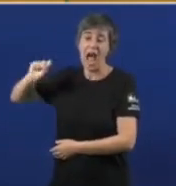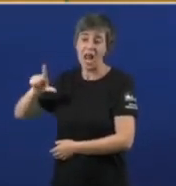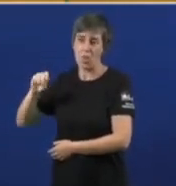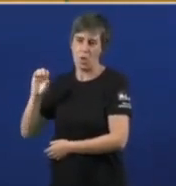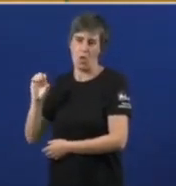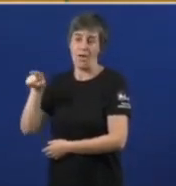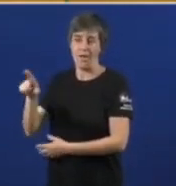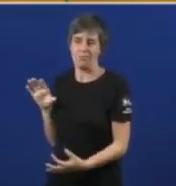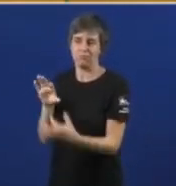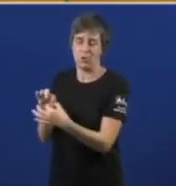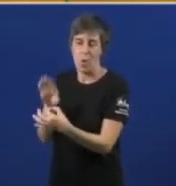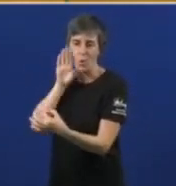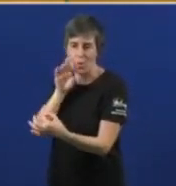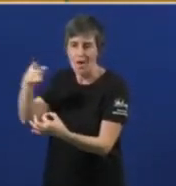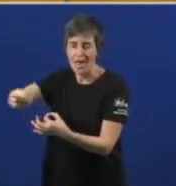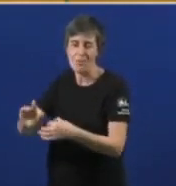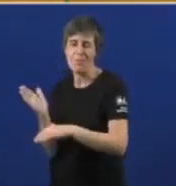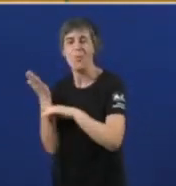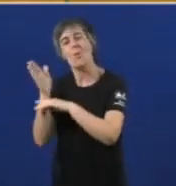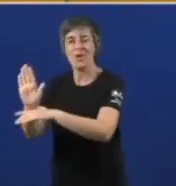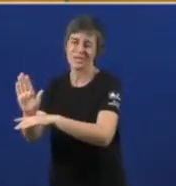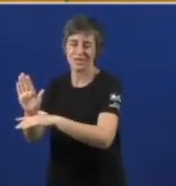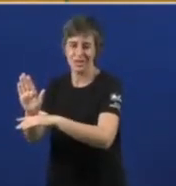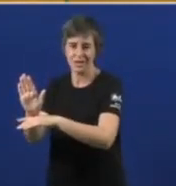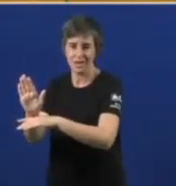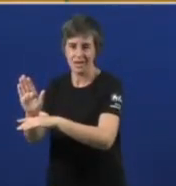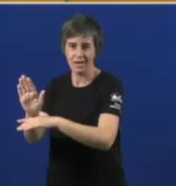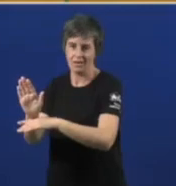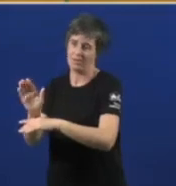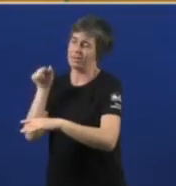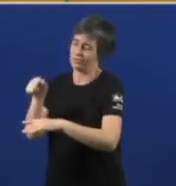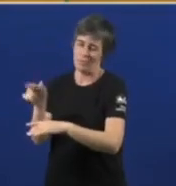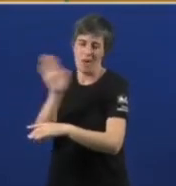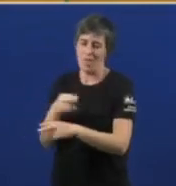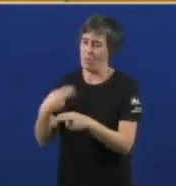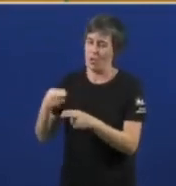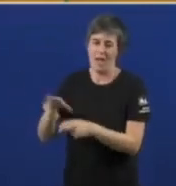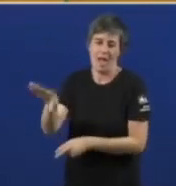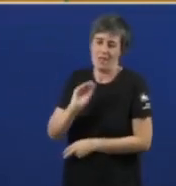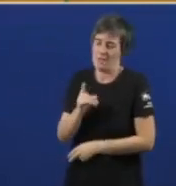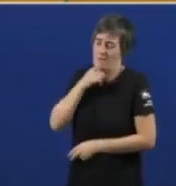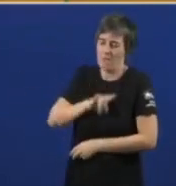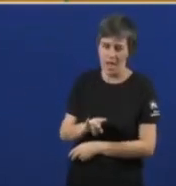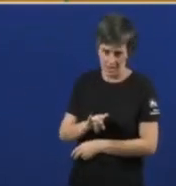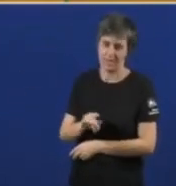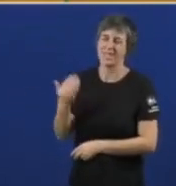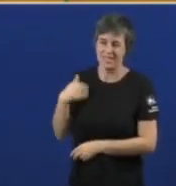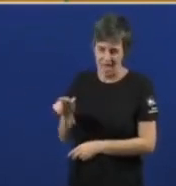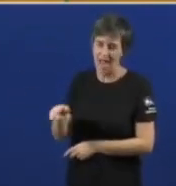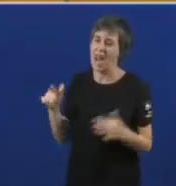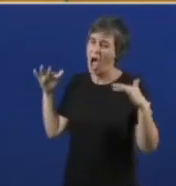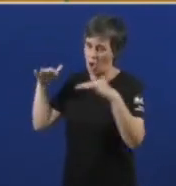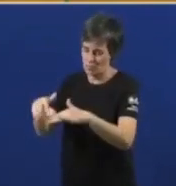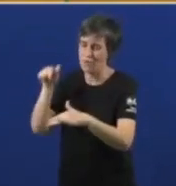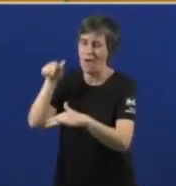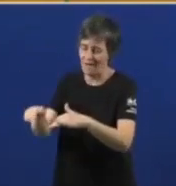logo, é un exemplo de como entenden vostedes a política, xa o decían nesa convención. Nós, señor